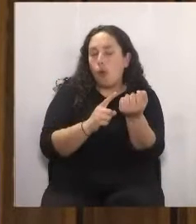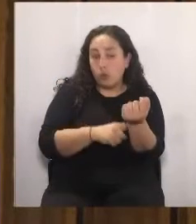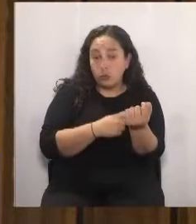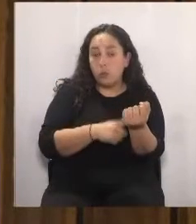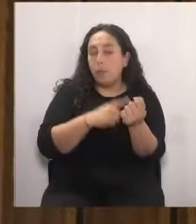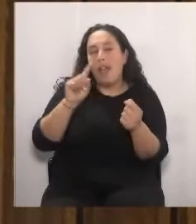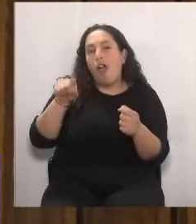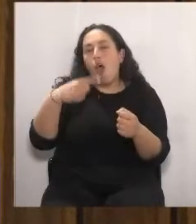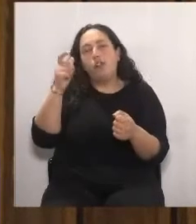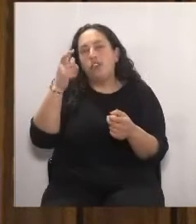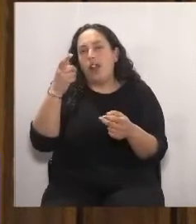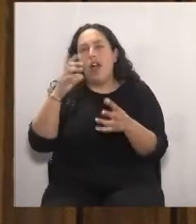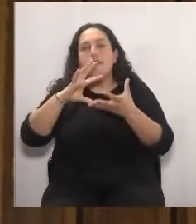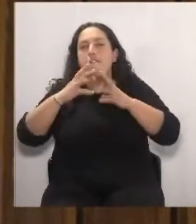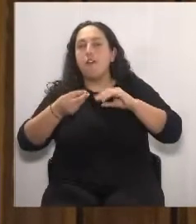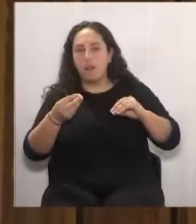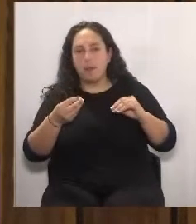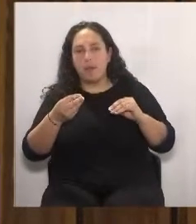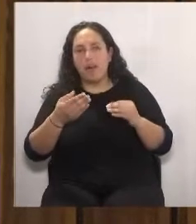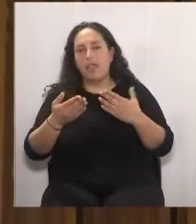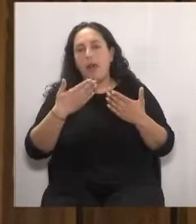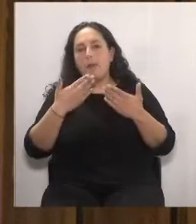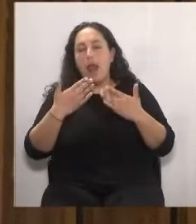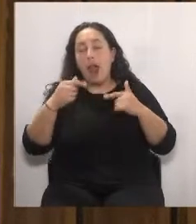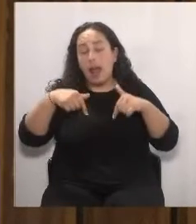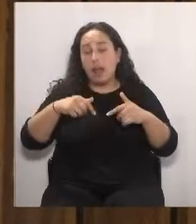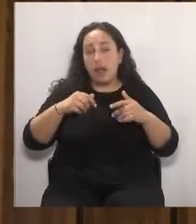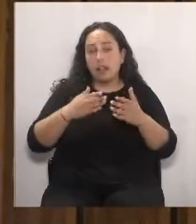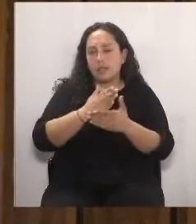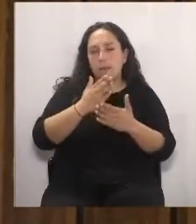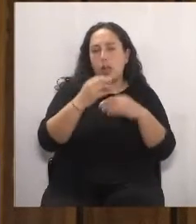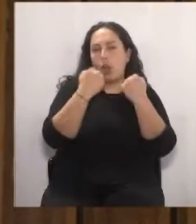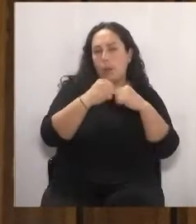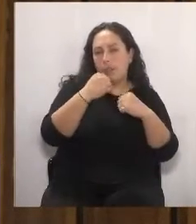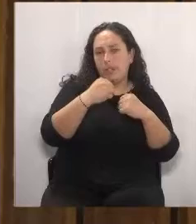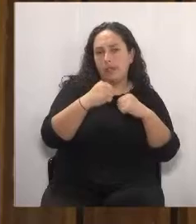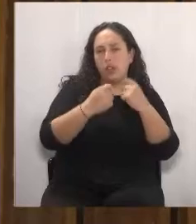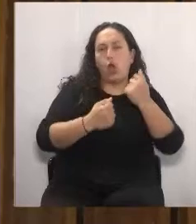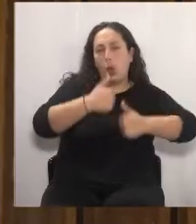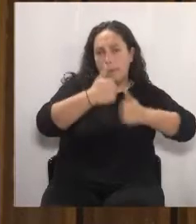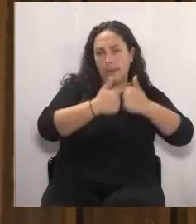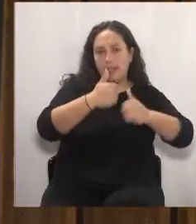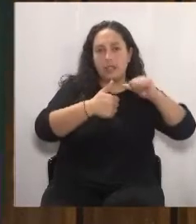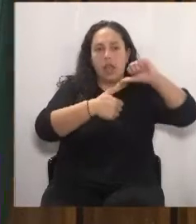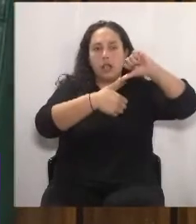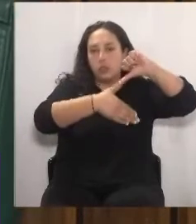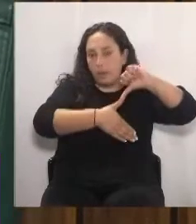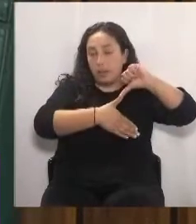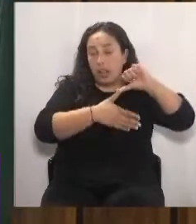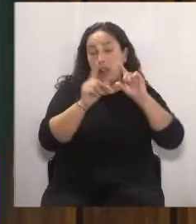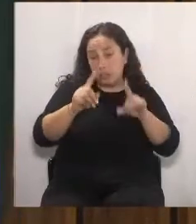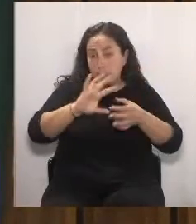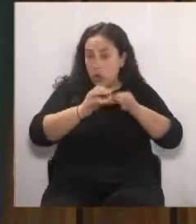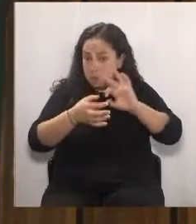a otra cosa, al campeonato sudamericano y al Juego Olímpico incluso, que es lo que